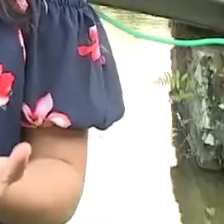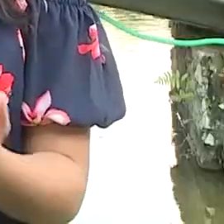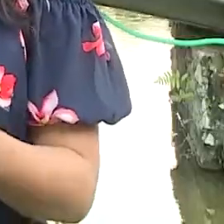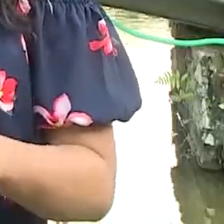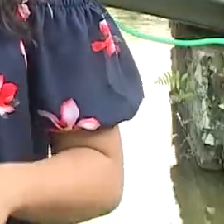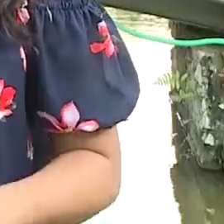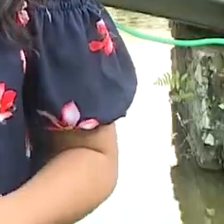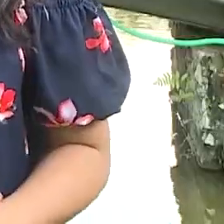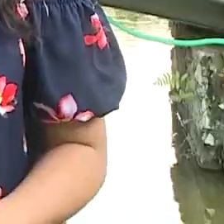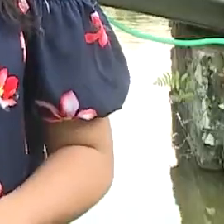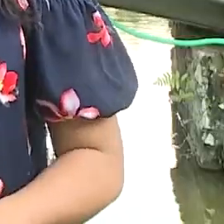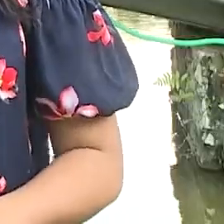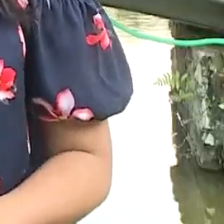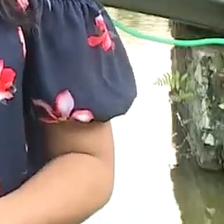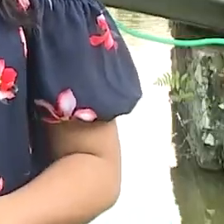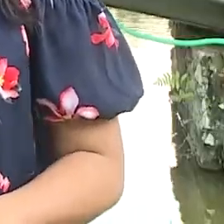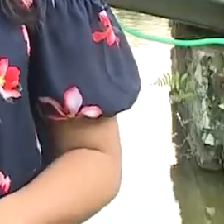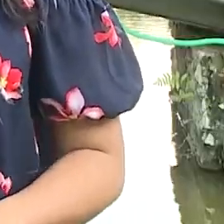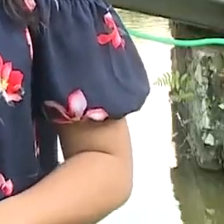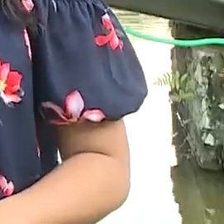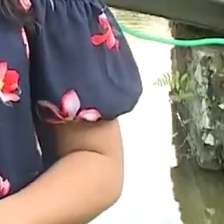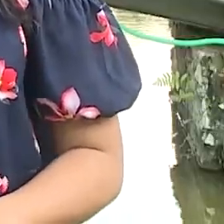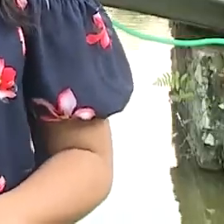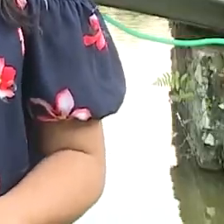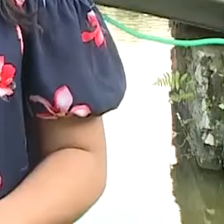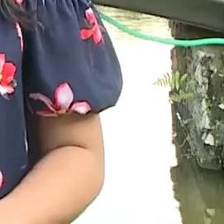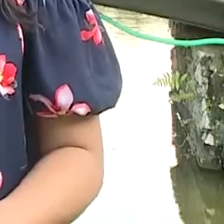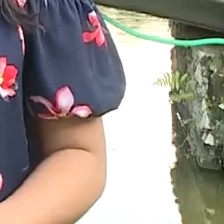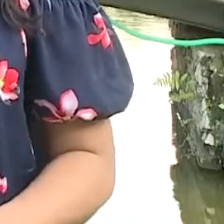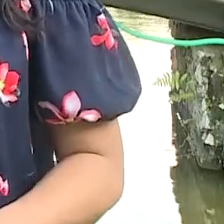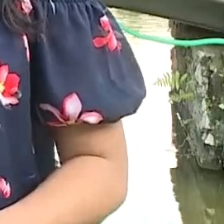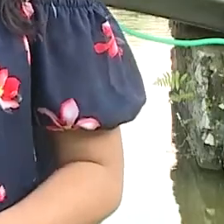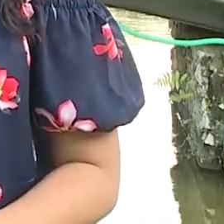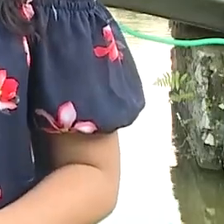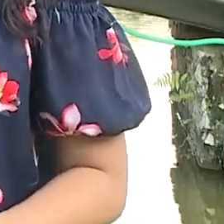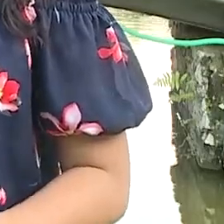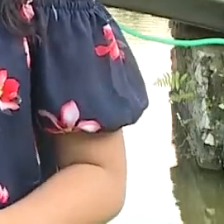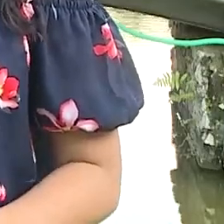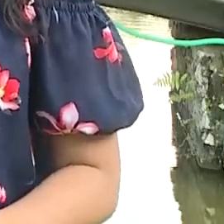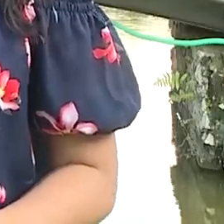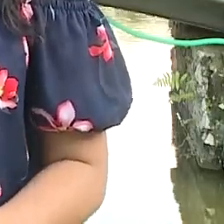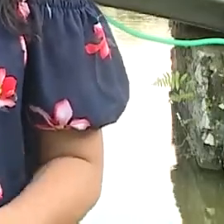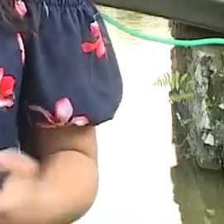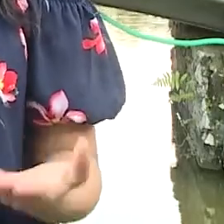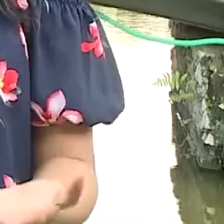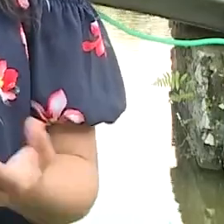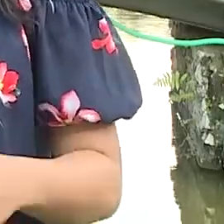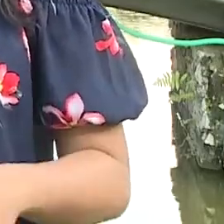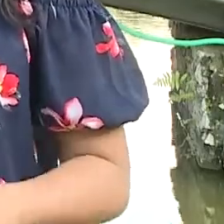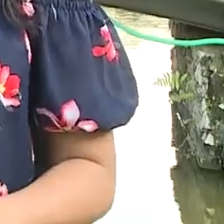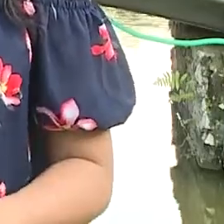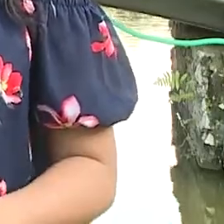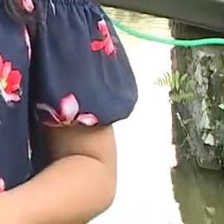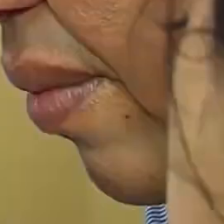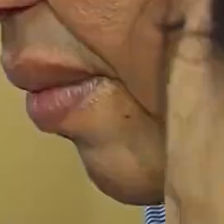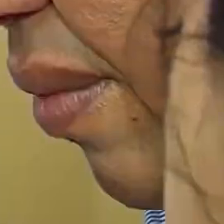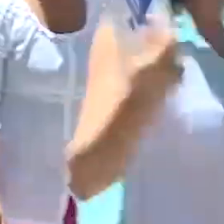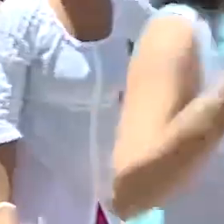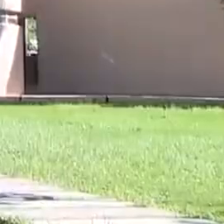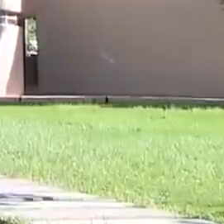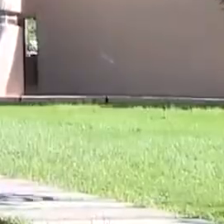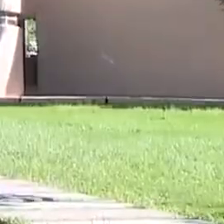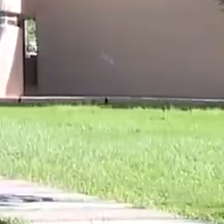Los 310 bachilleres que aspiran a un cupo en el programa Talento Magdalena hicieron un recorrido por la planta física de nuestra institución.